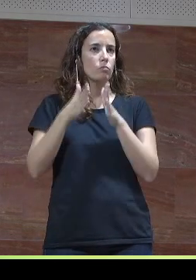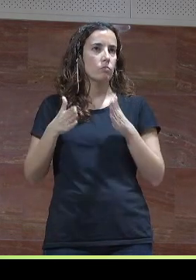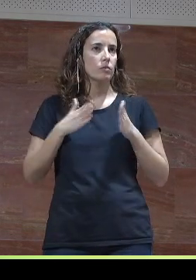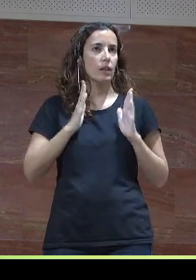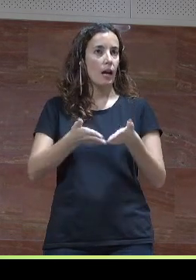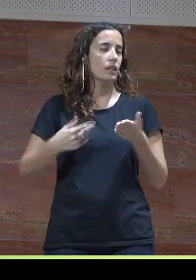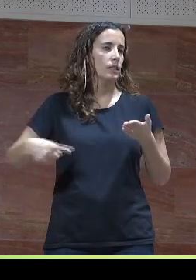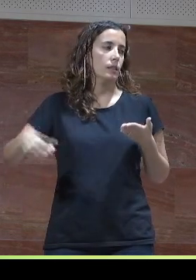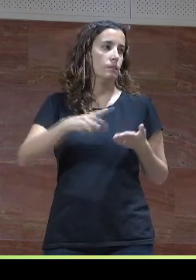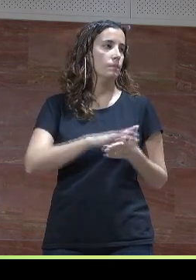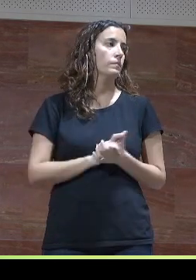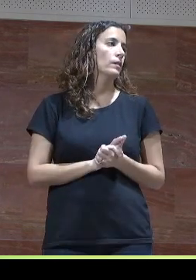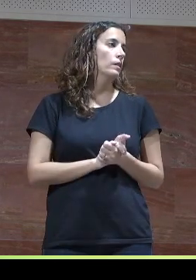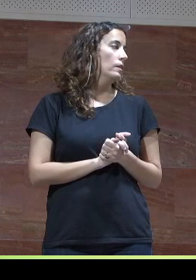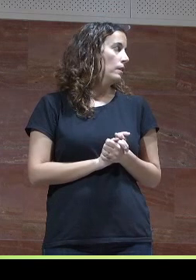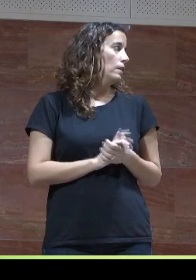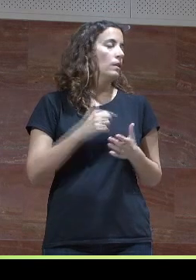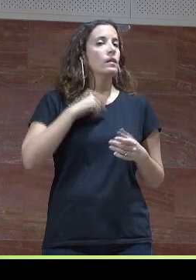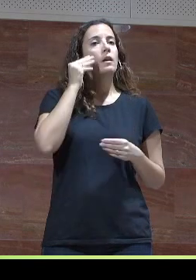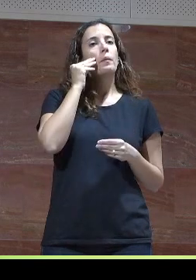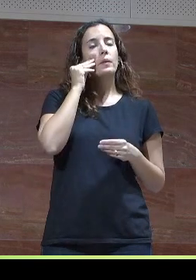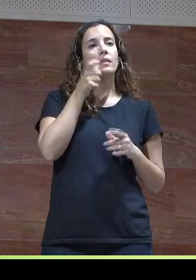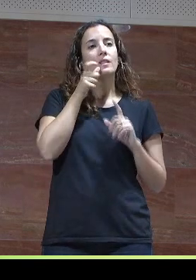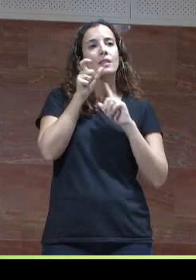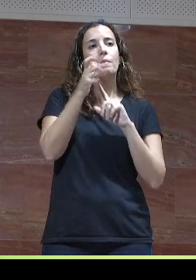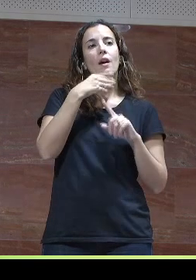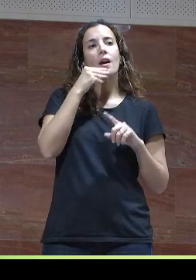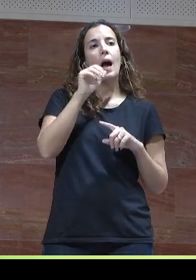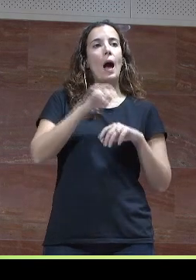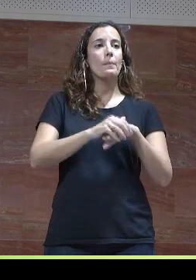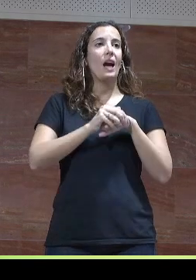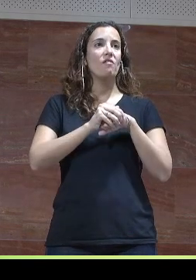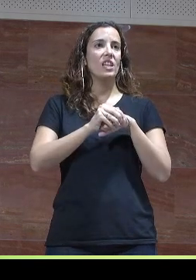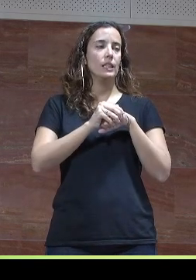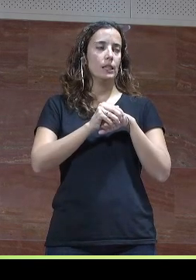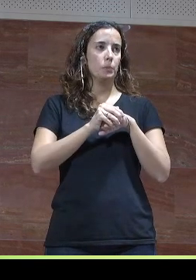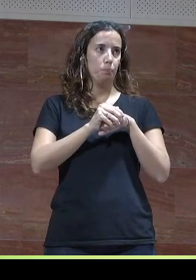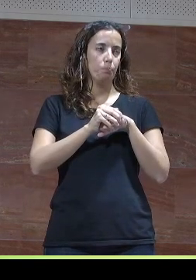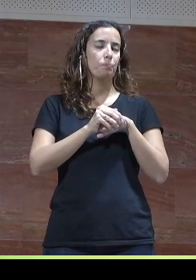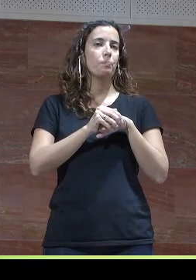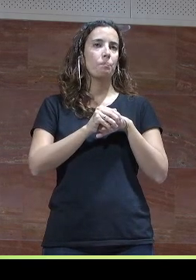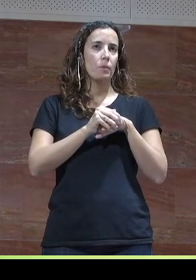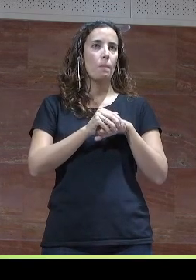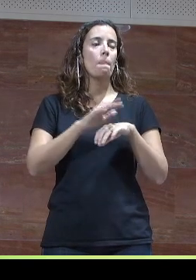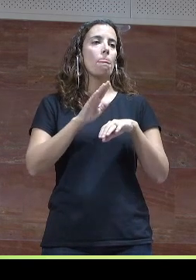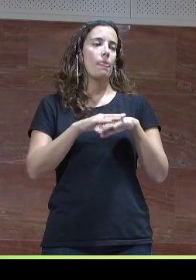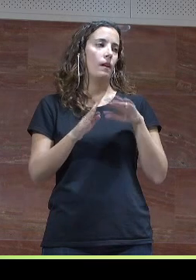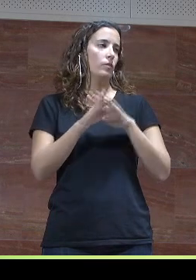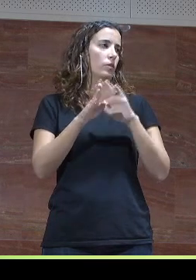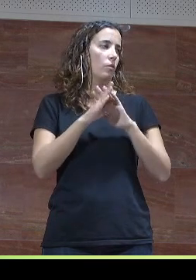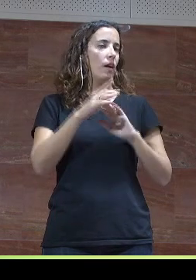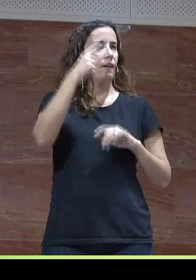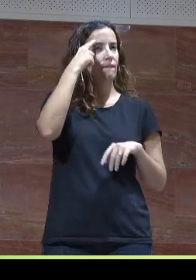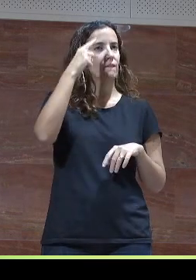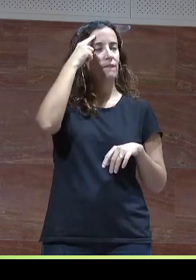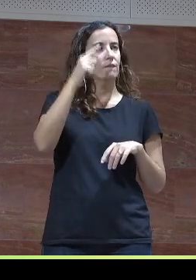principio. Yo creo que nos vamos a quedar con este término tan bonito de amigables, para seguir recordándolo y